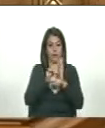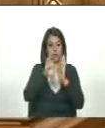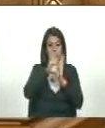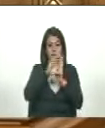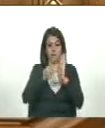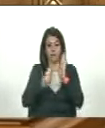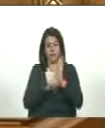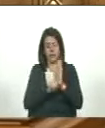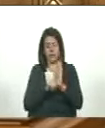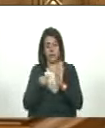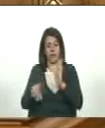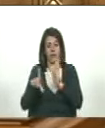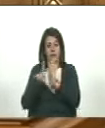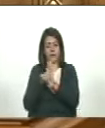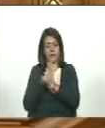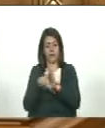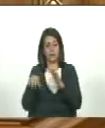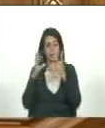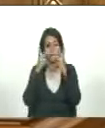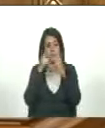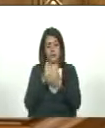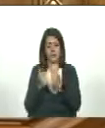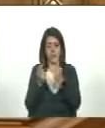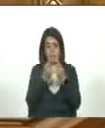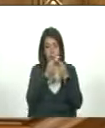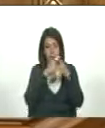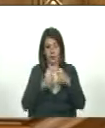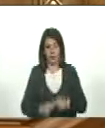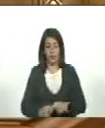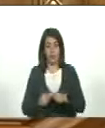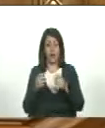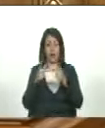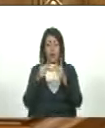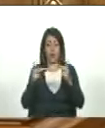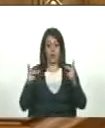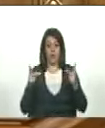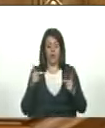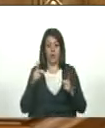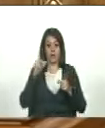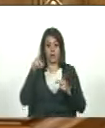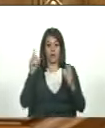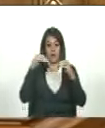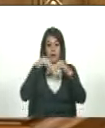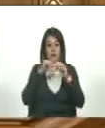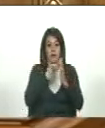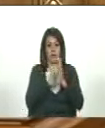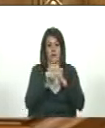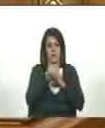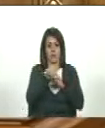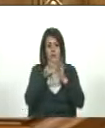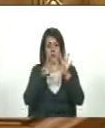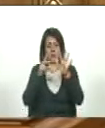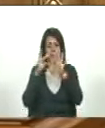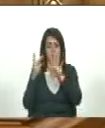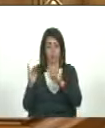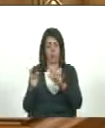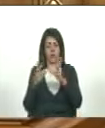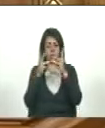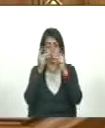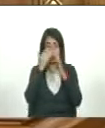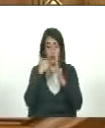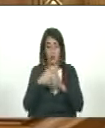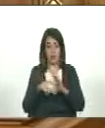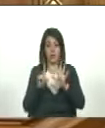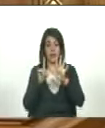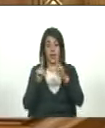Constitución, está con la Ley Orgánica de Administración Financiera del Sector Público, está también de acuerdo al artículo 187, numeral